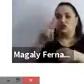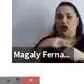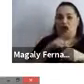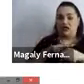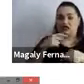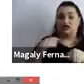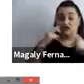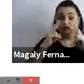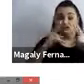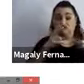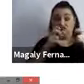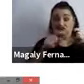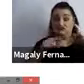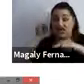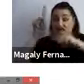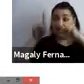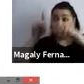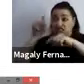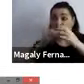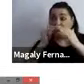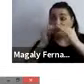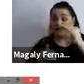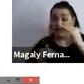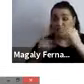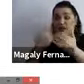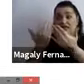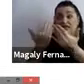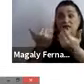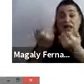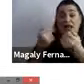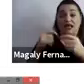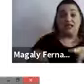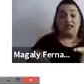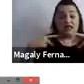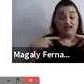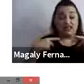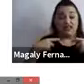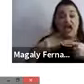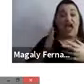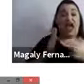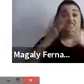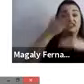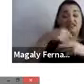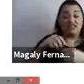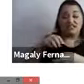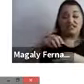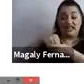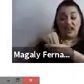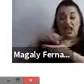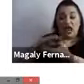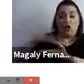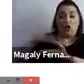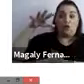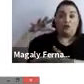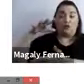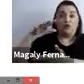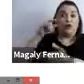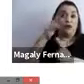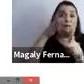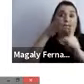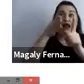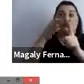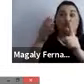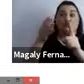y restamos a la esperanza de vida al nacer el efecto negativo a través del acúmulo y a través del impacto en los recursos naturales, pues